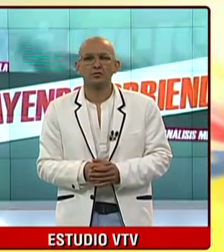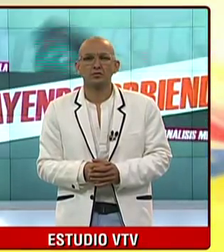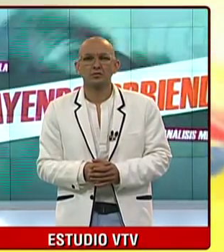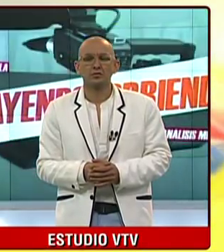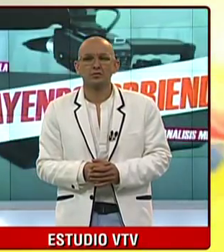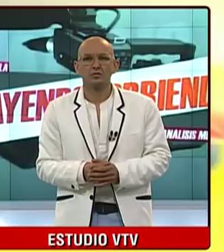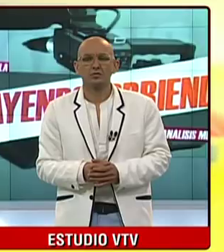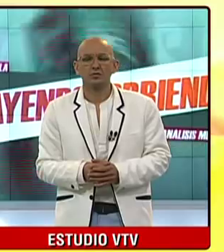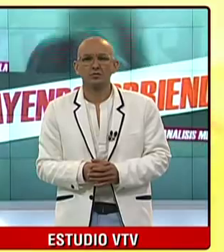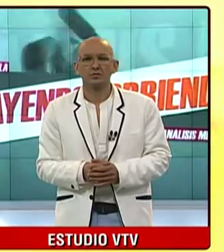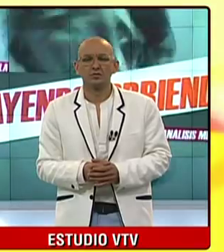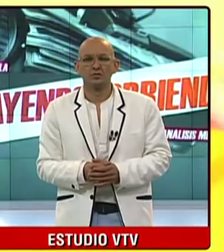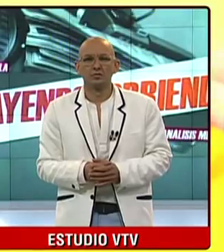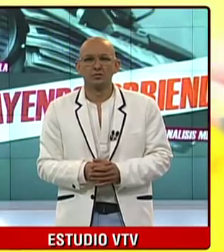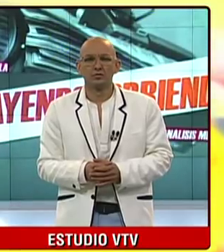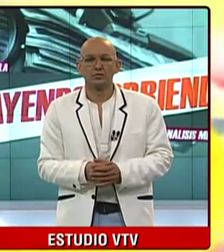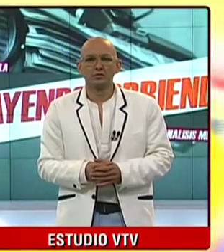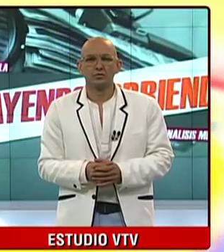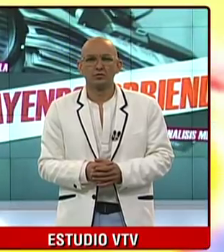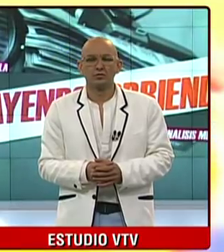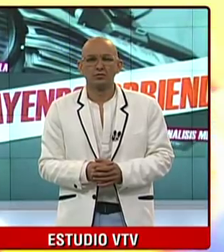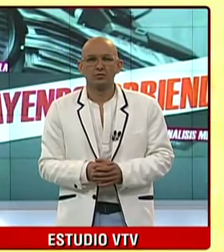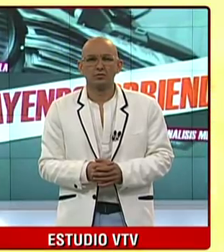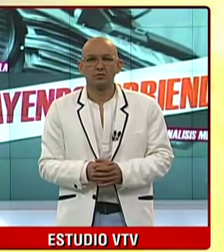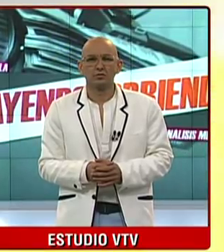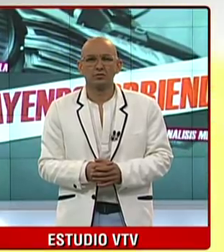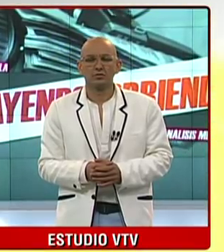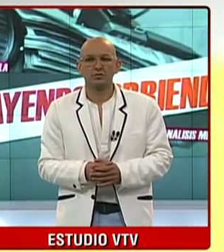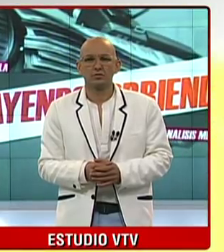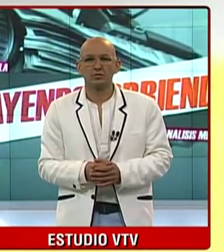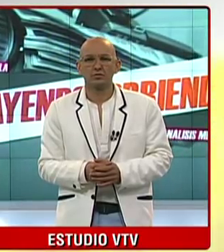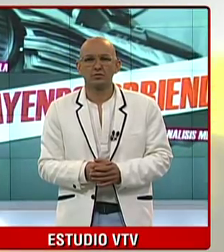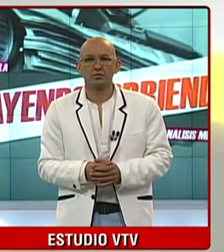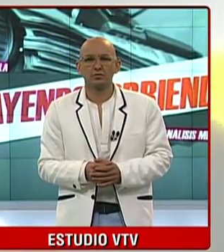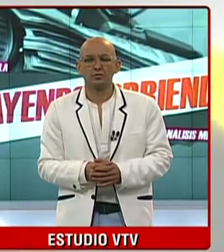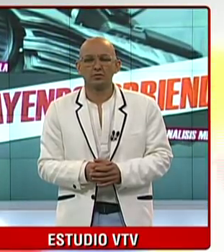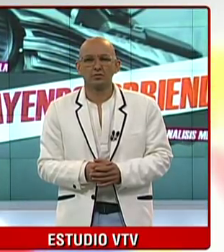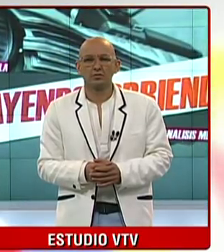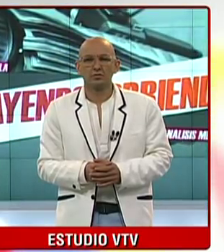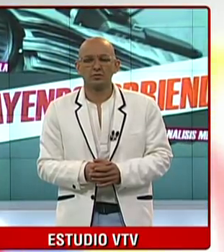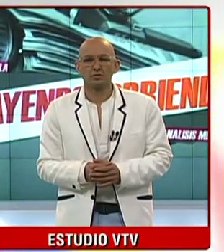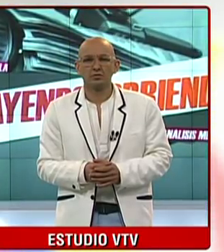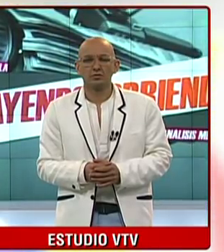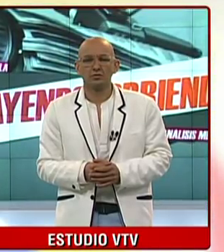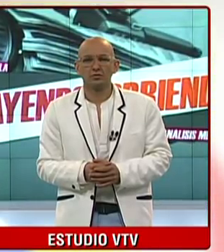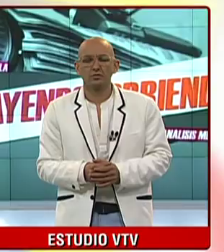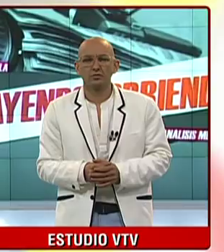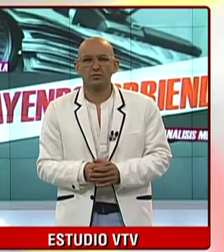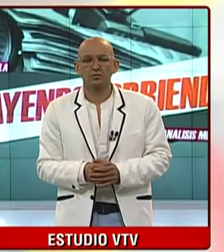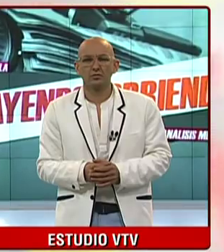los militares, al pequeño grupo que han logrado captar